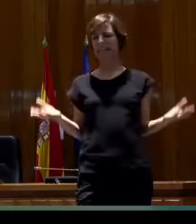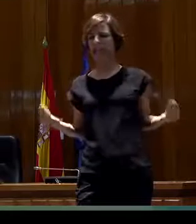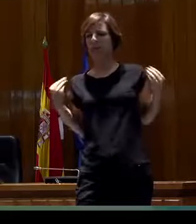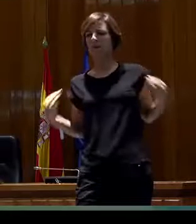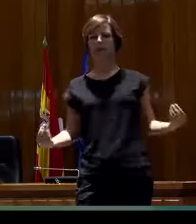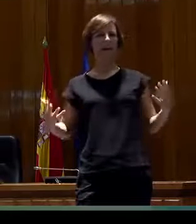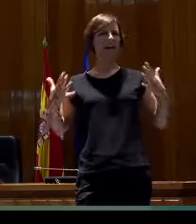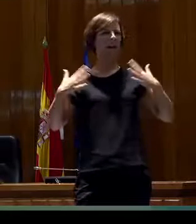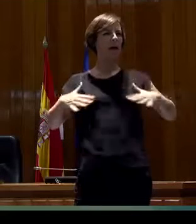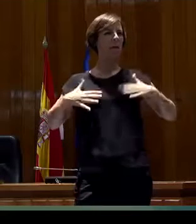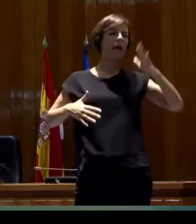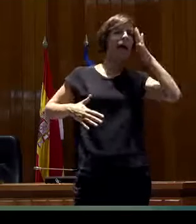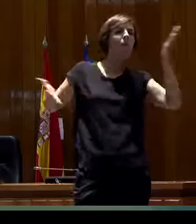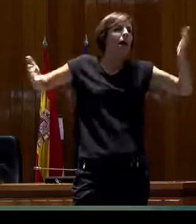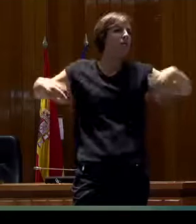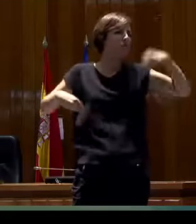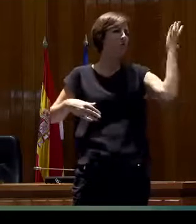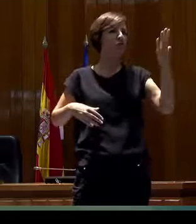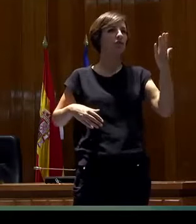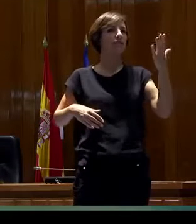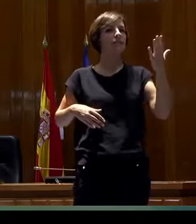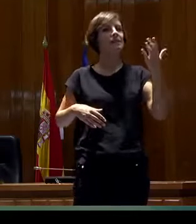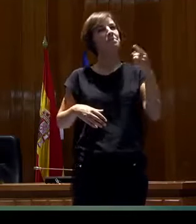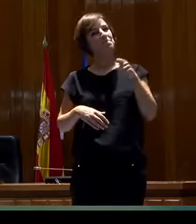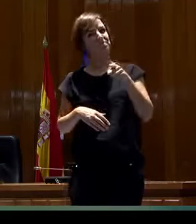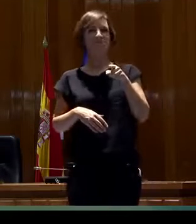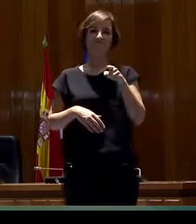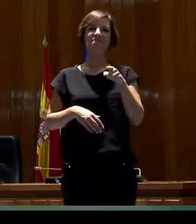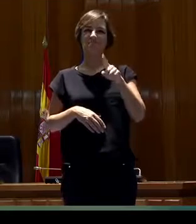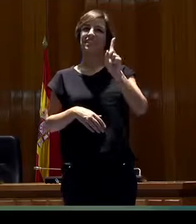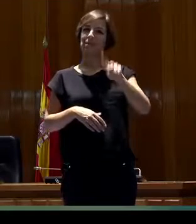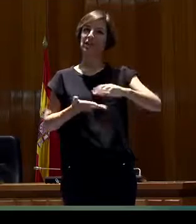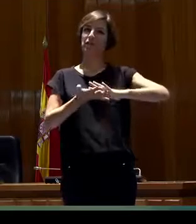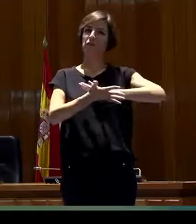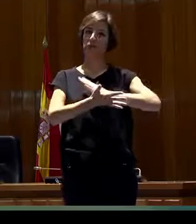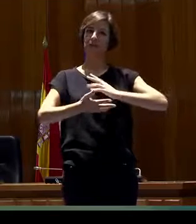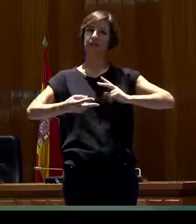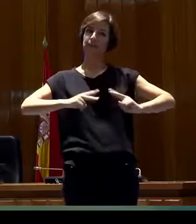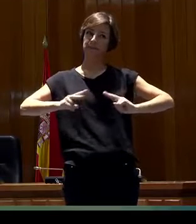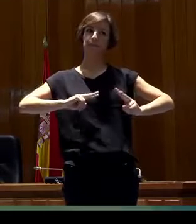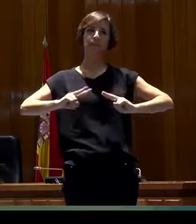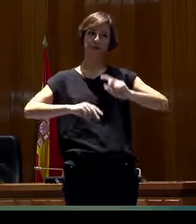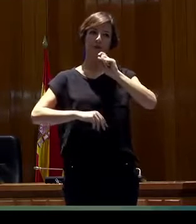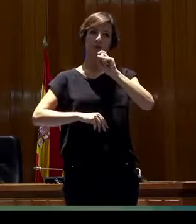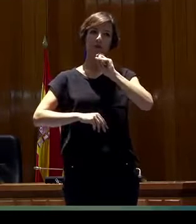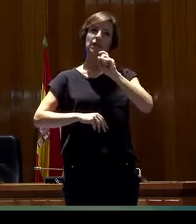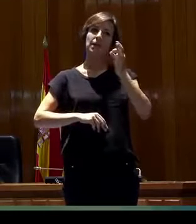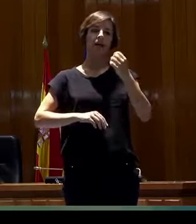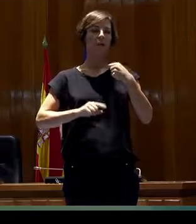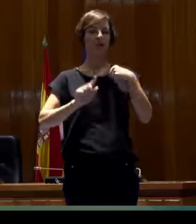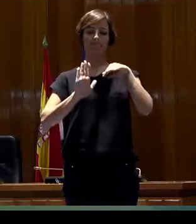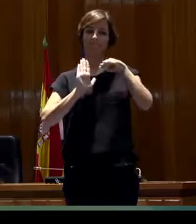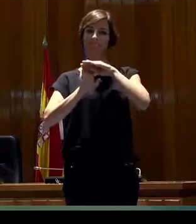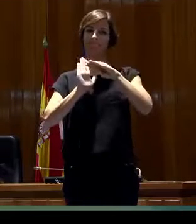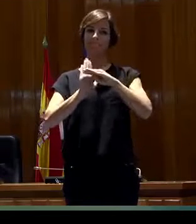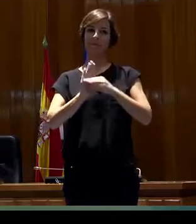con mi pijama y, bueno, pues eso también condiciona la labor de interpretación y hay que darle el rigor debido